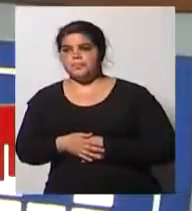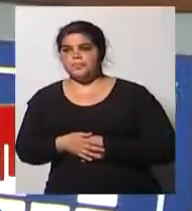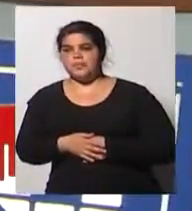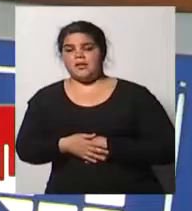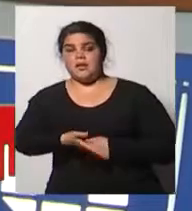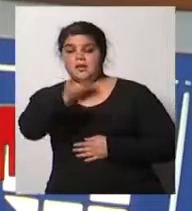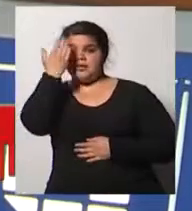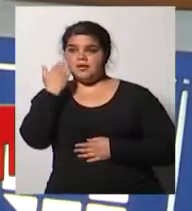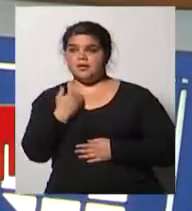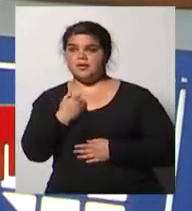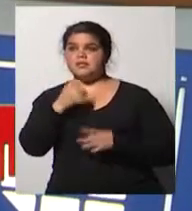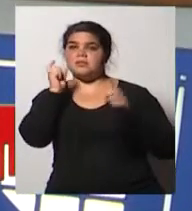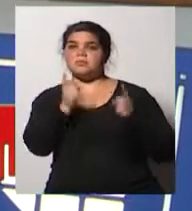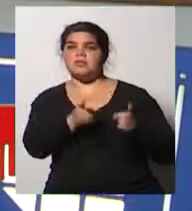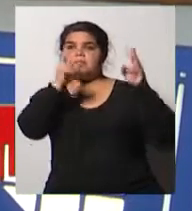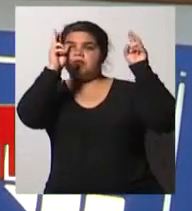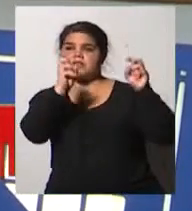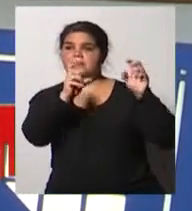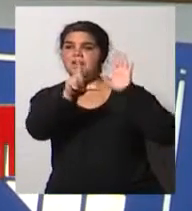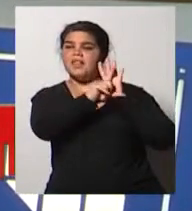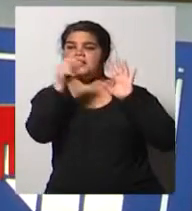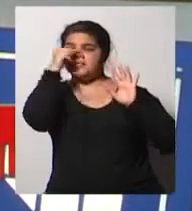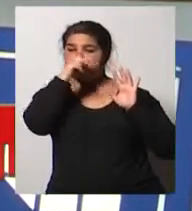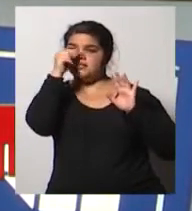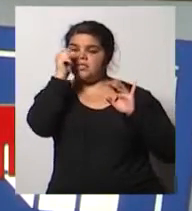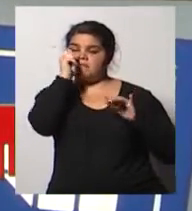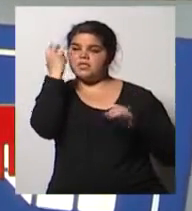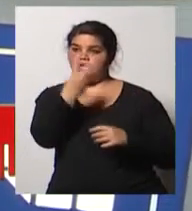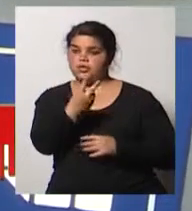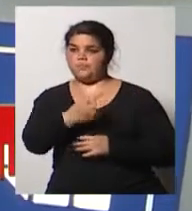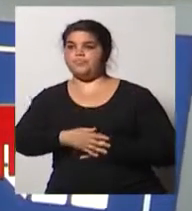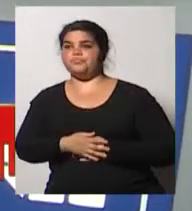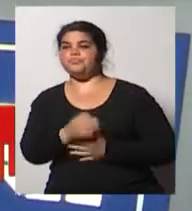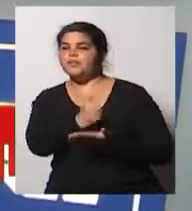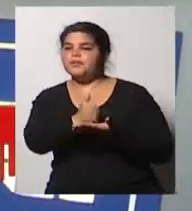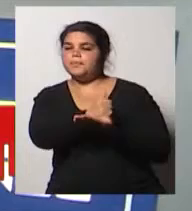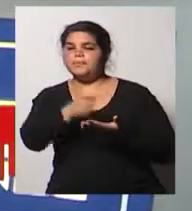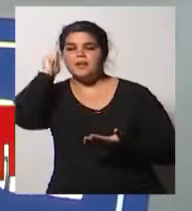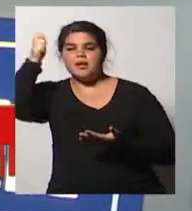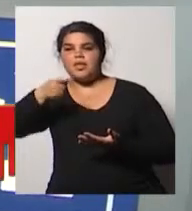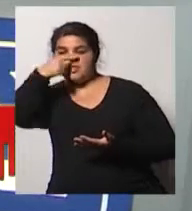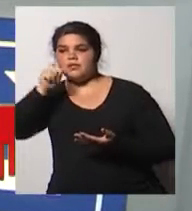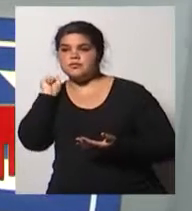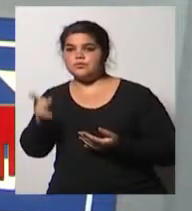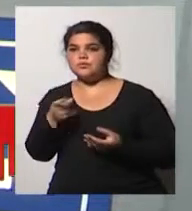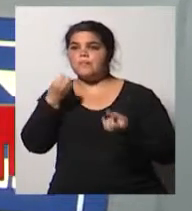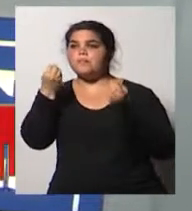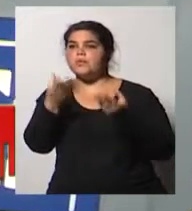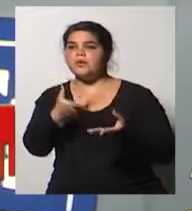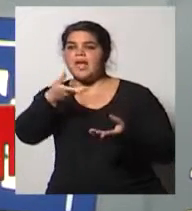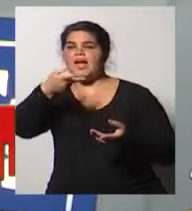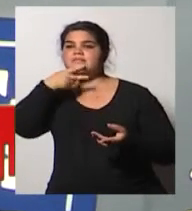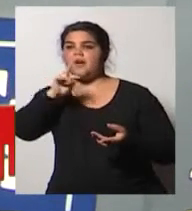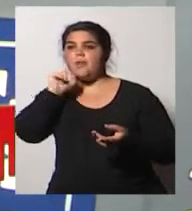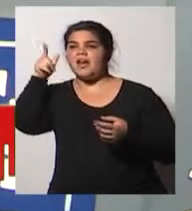se reflotó el tema de la 722, más allá de la espera del fallo de la Suprema Corte, por un caso en San Juan de un supuesto derrame